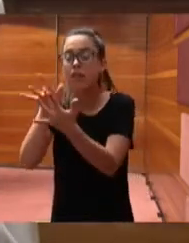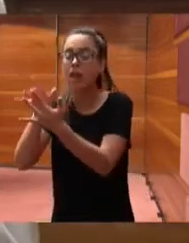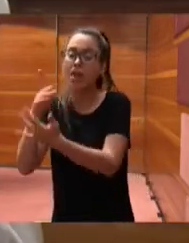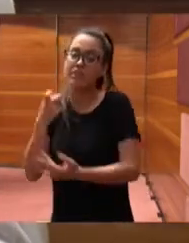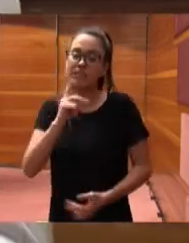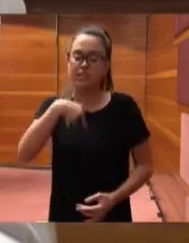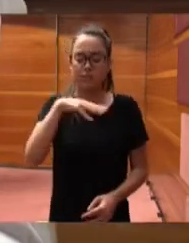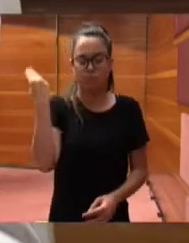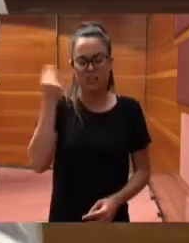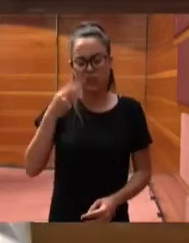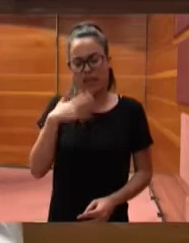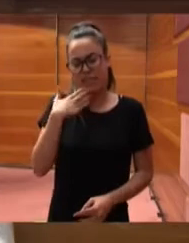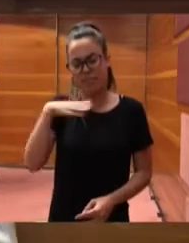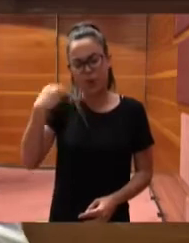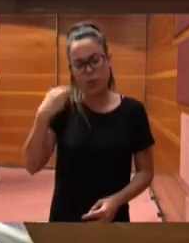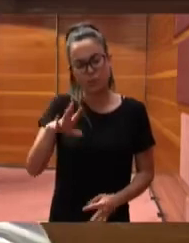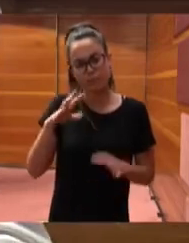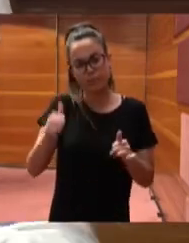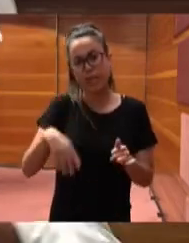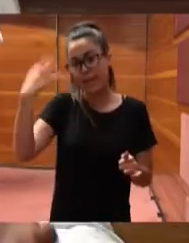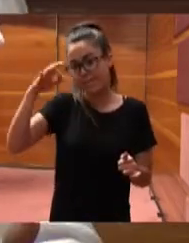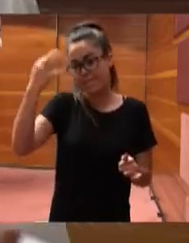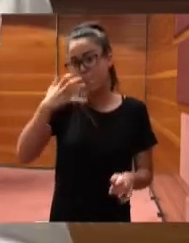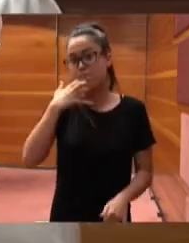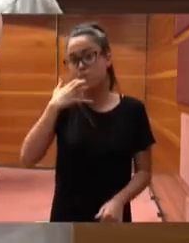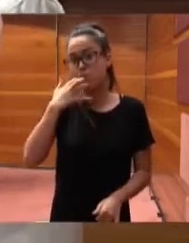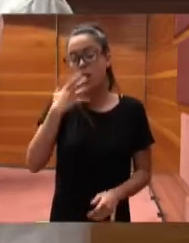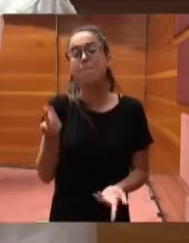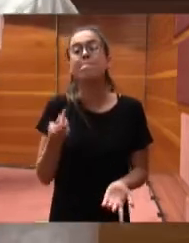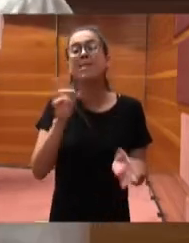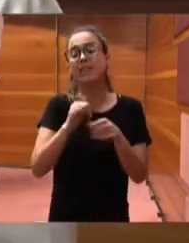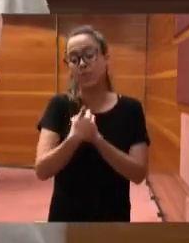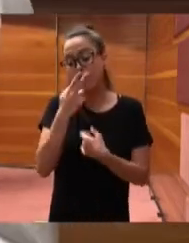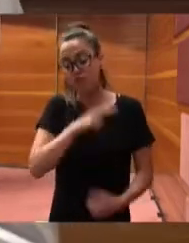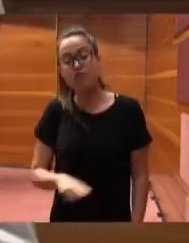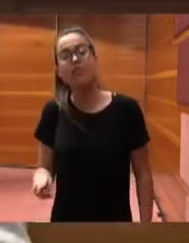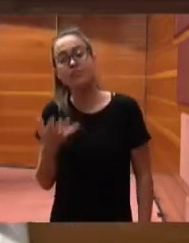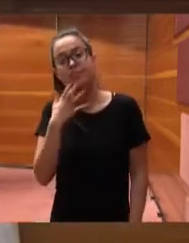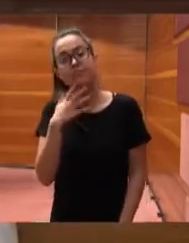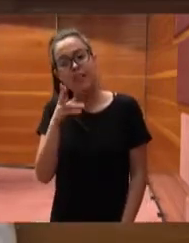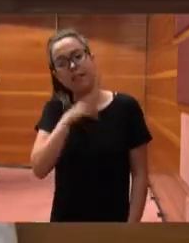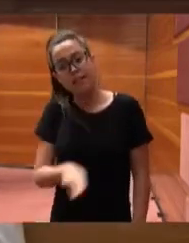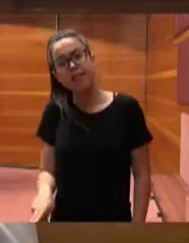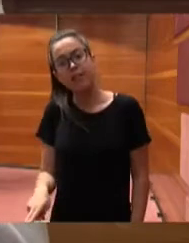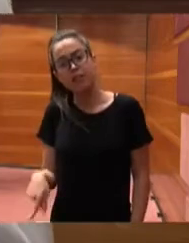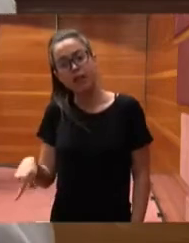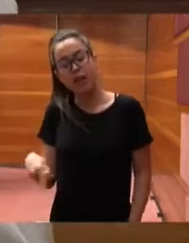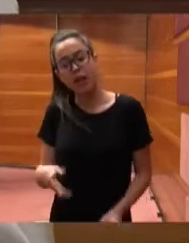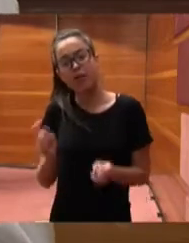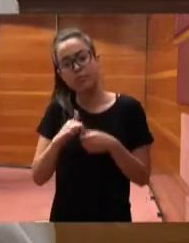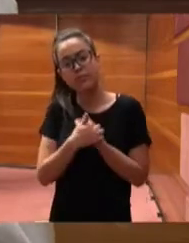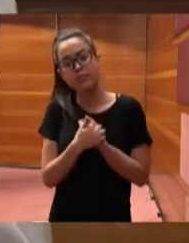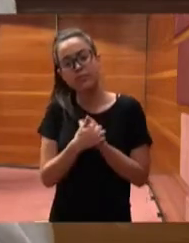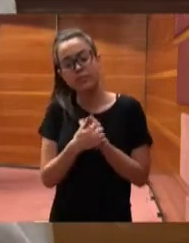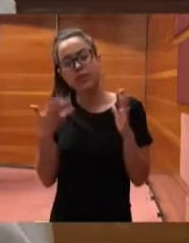tempranas. He contado antes algo de que en Portugal ya están haciendo actividades de participación con niños. Uh-huh. Claro, esos niños y niñas que han pasado por ahí ya